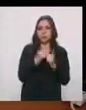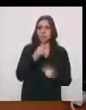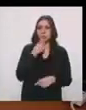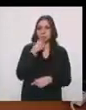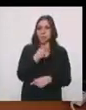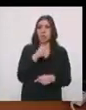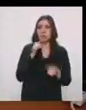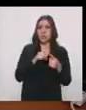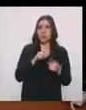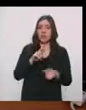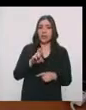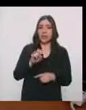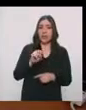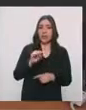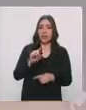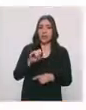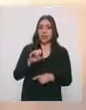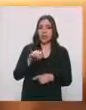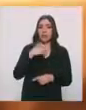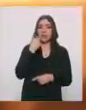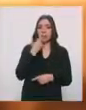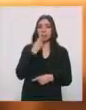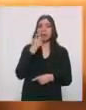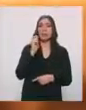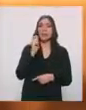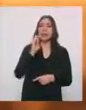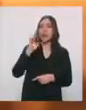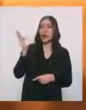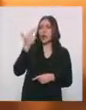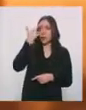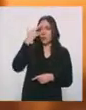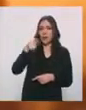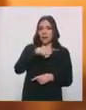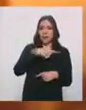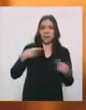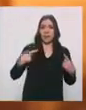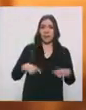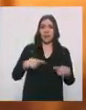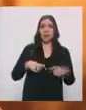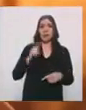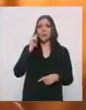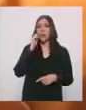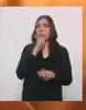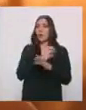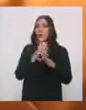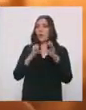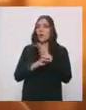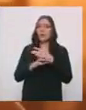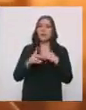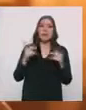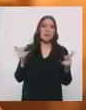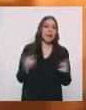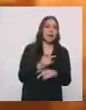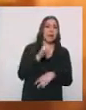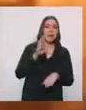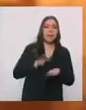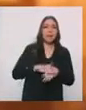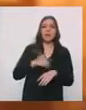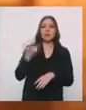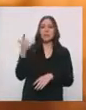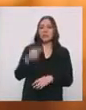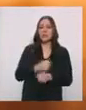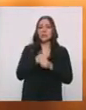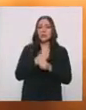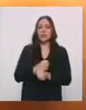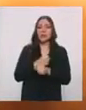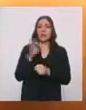la resiliencia nos viene a recordar como seres humanos que aún en los momentos más adversos podemos romper el determinismo de